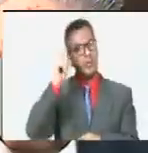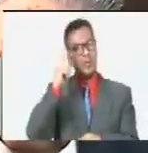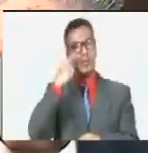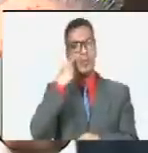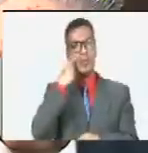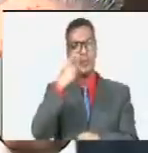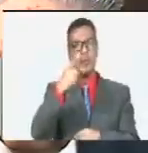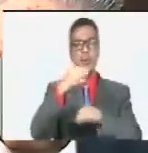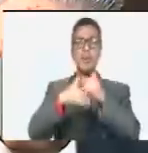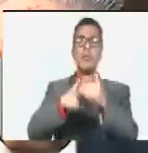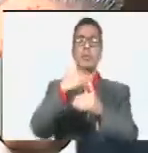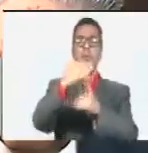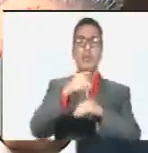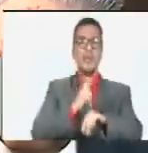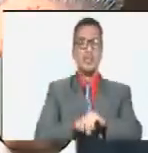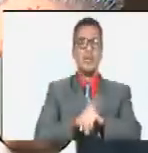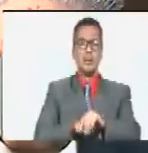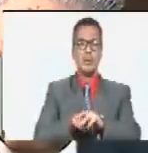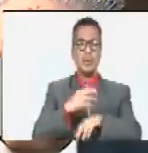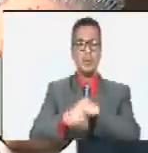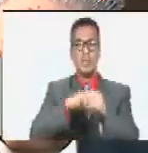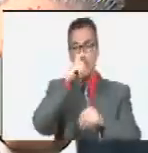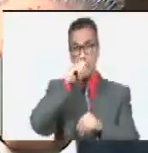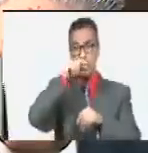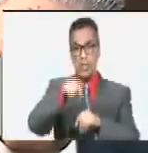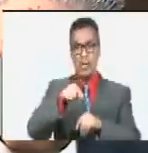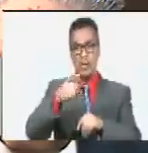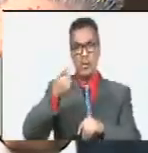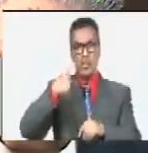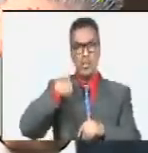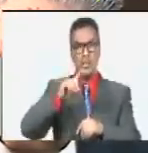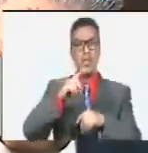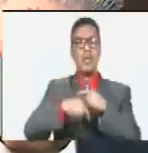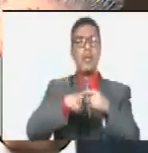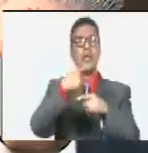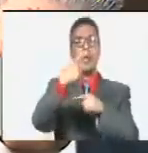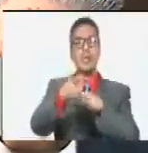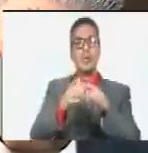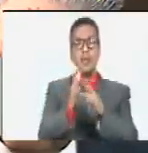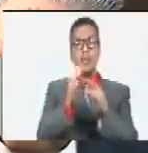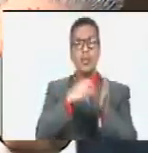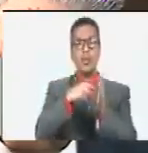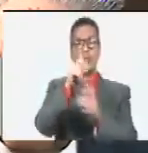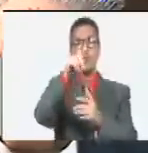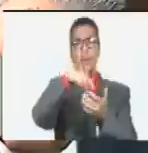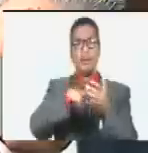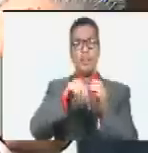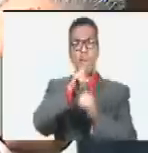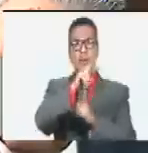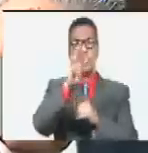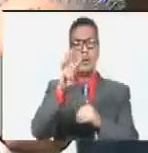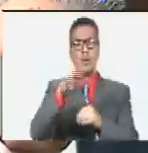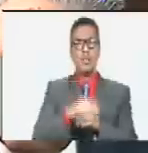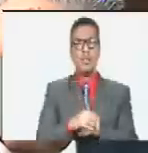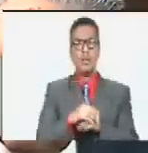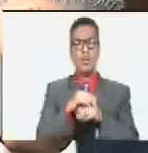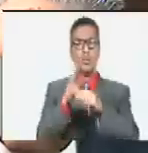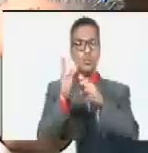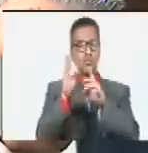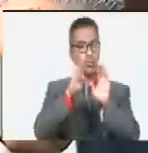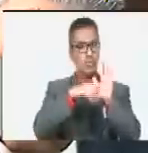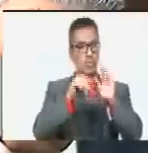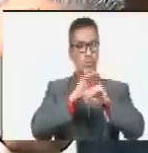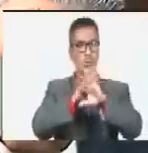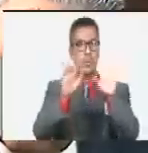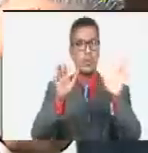Es tiempo de que llevemos este año que nos queda de aquí a abril de 2024 con un parabrisas y no con un